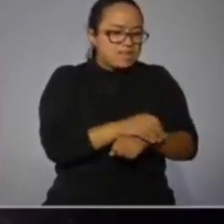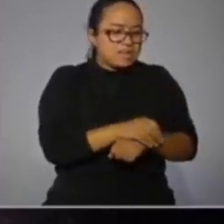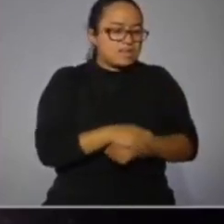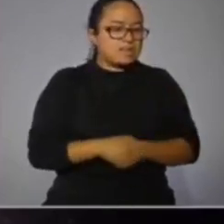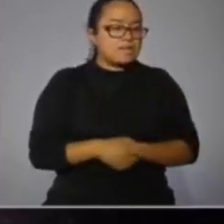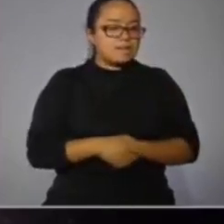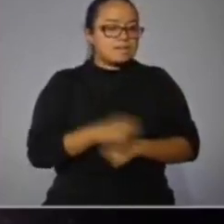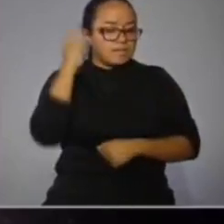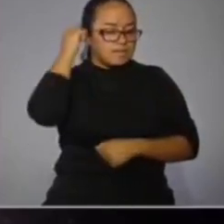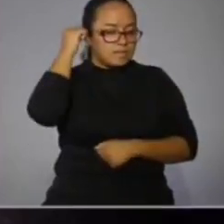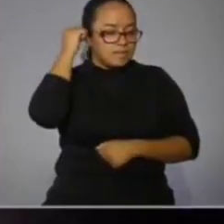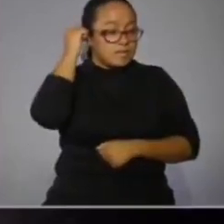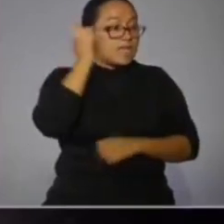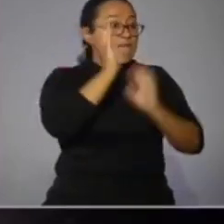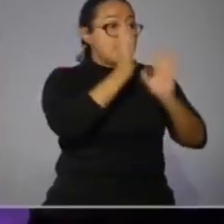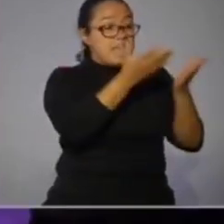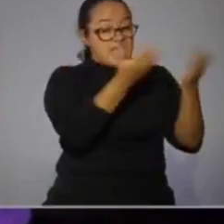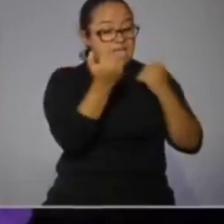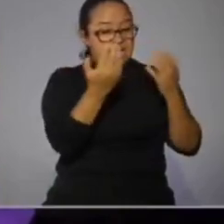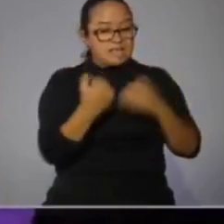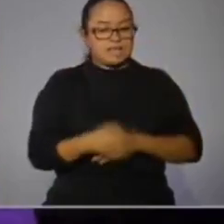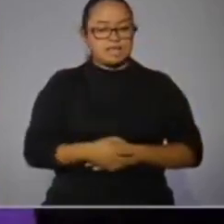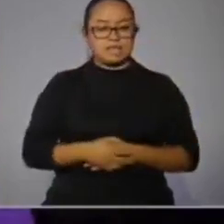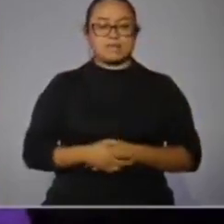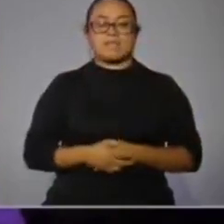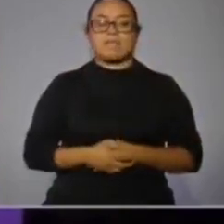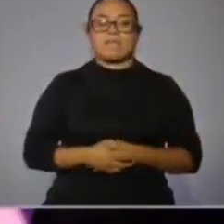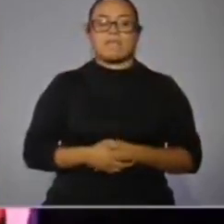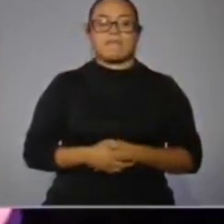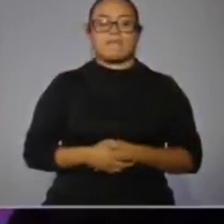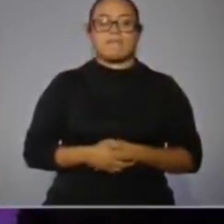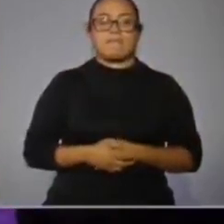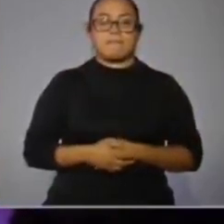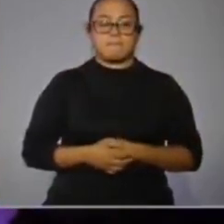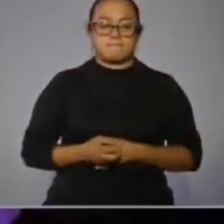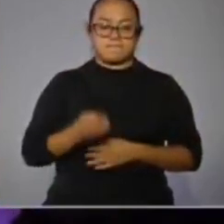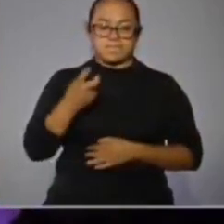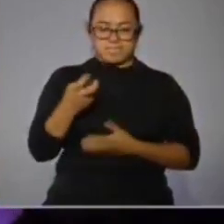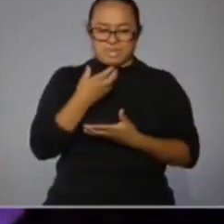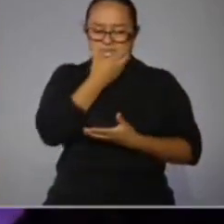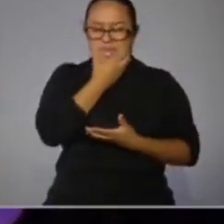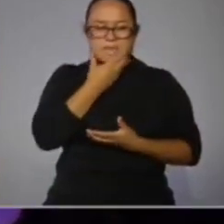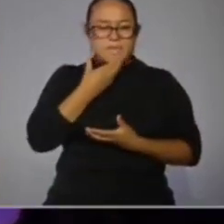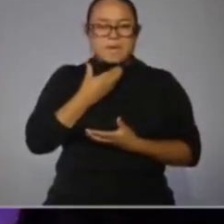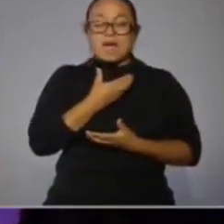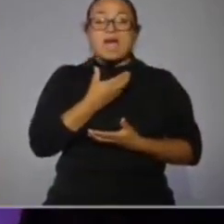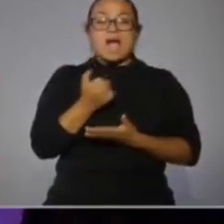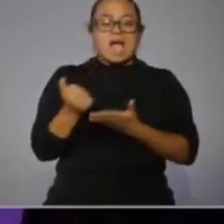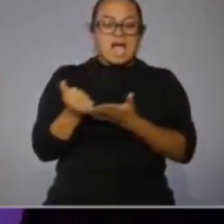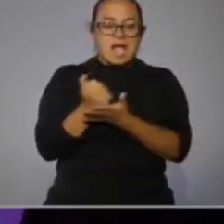Barón, ya puede venir. Pues es un Barba Azul que se muestra